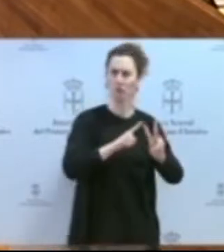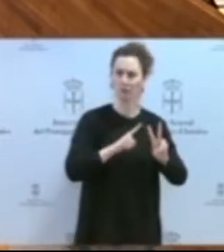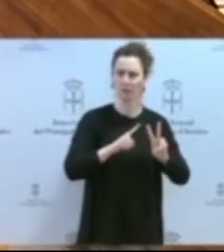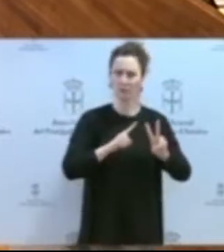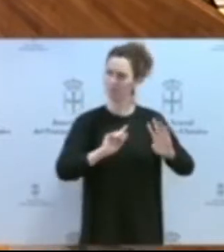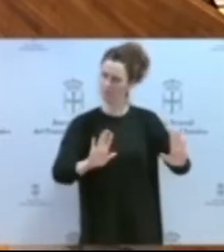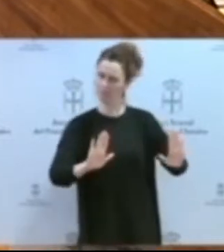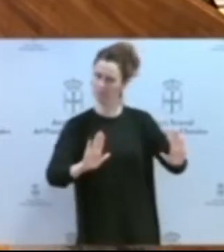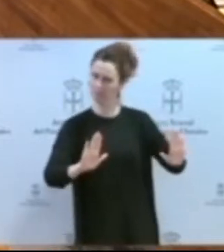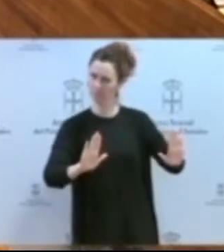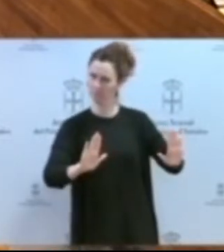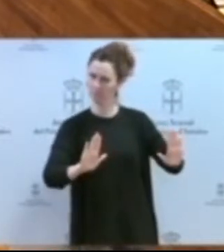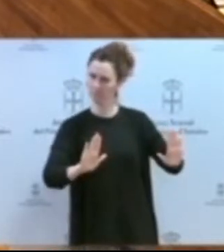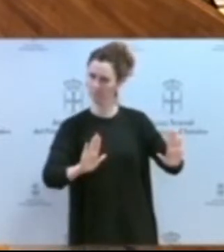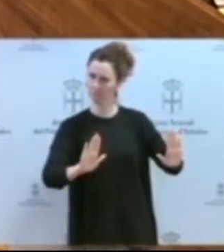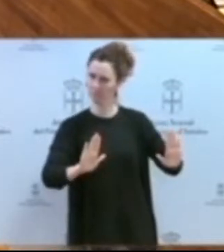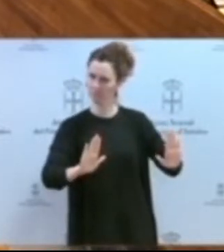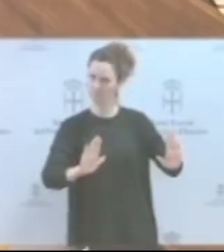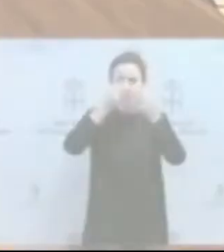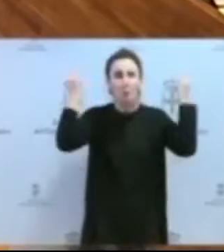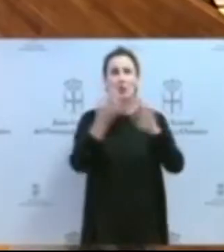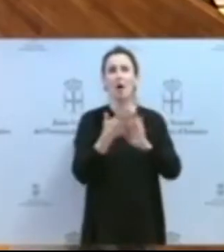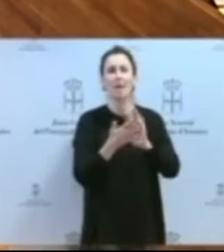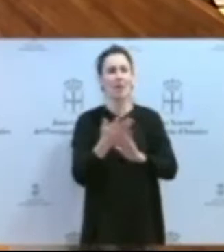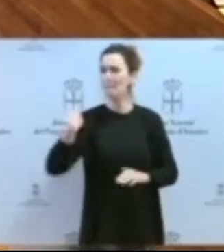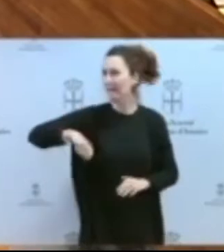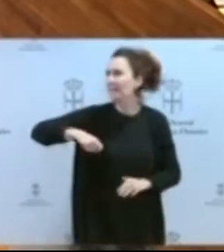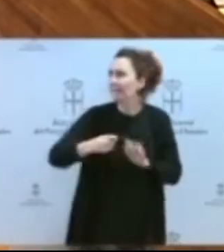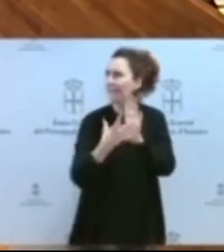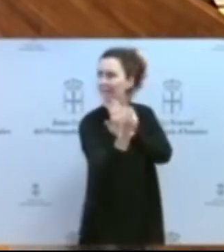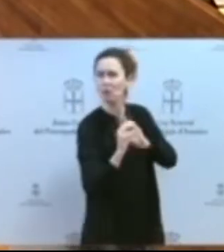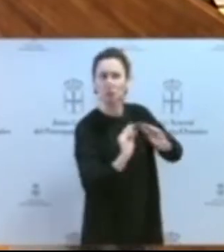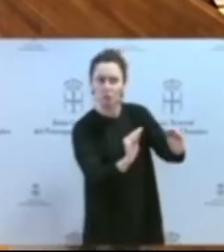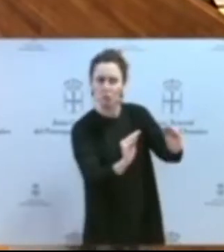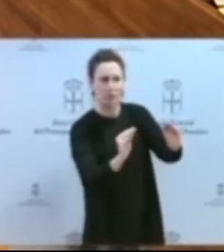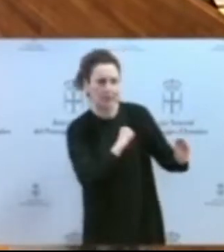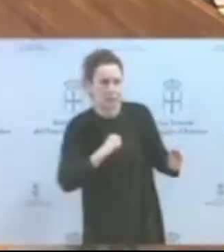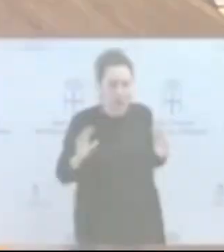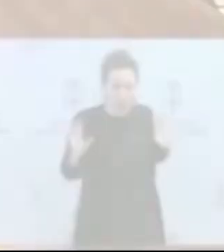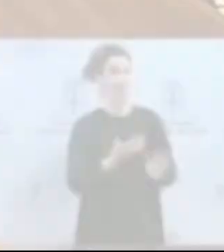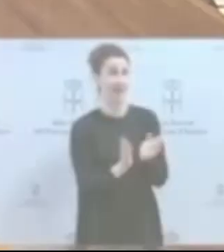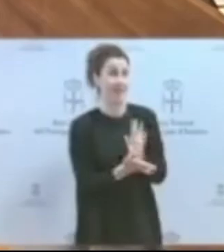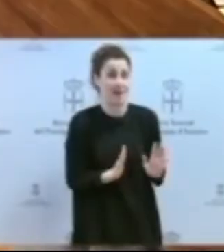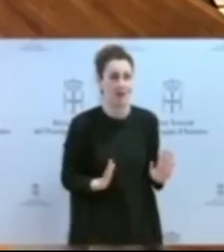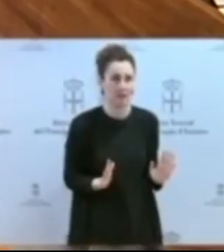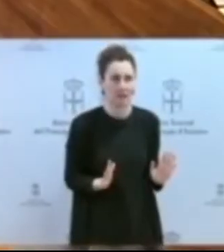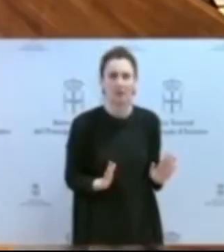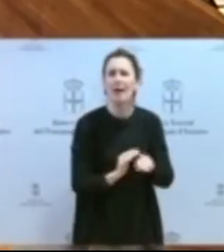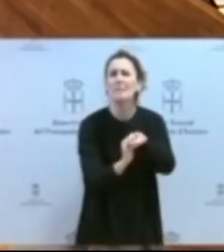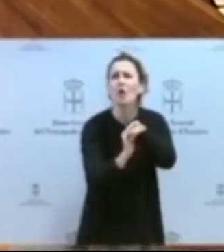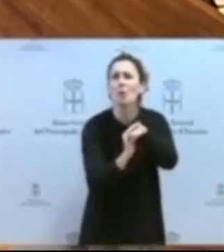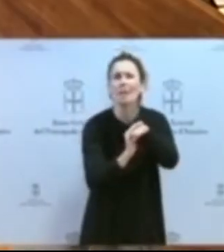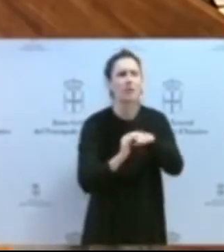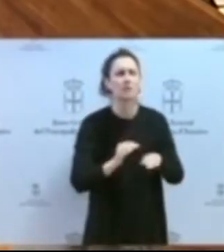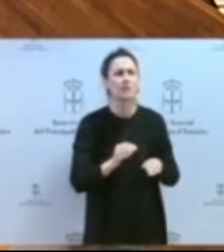Tiene que retirar lo dicho. No, no lo voy a retirar, señor presidente. Esto lo voy a seguir manteniendo. silencio los dos diputados. No tiene el